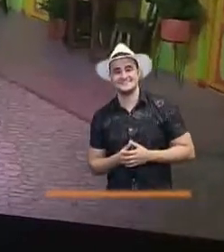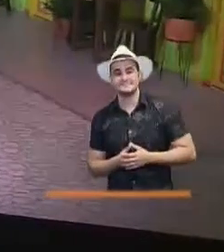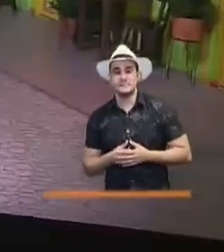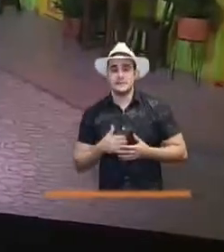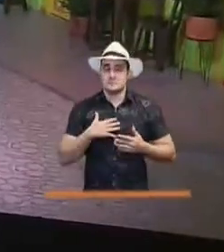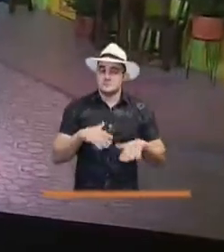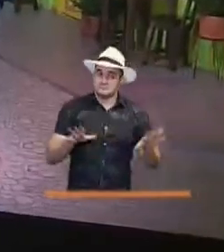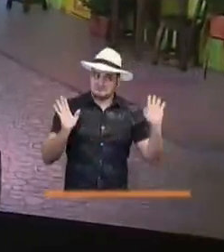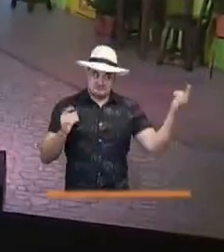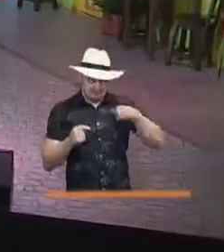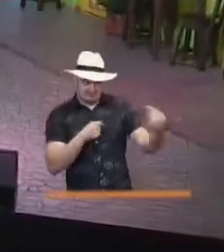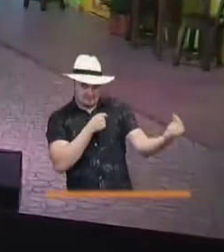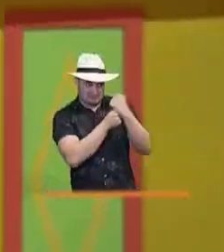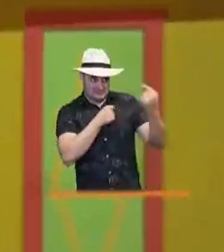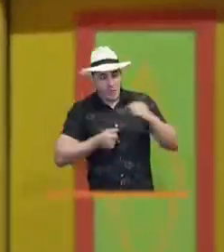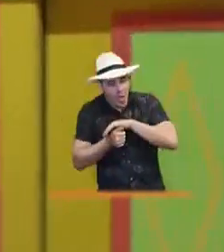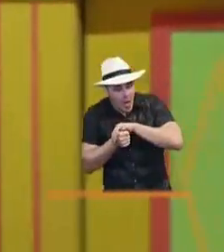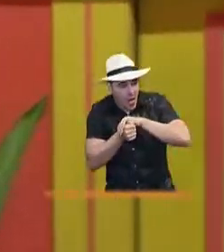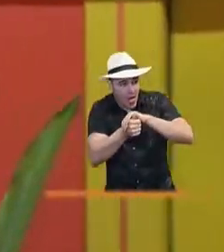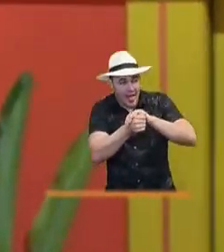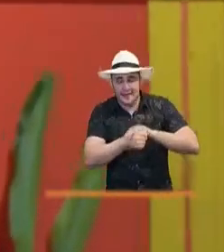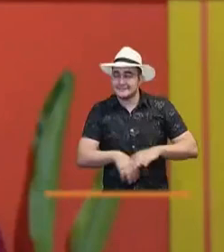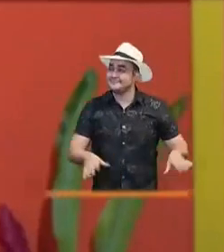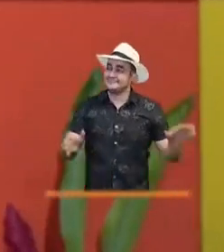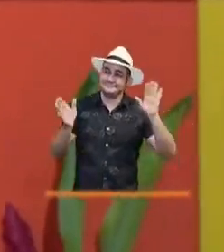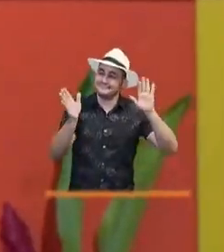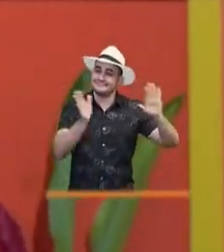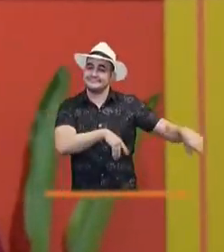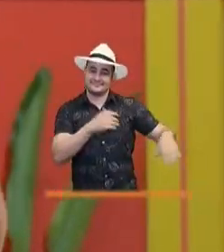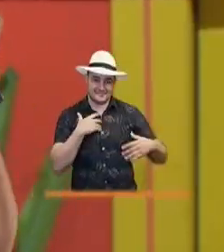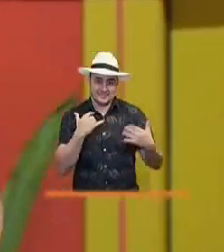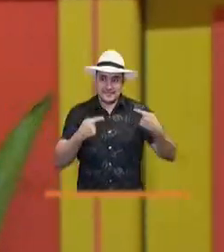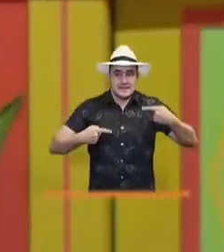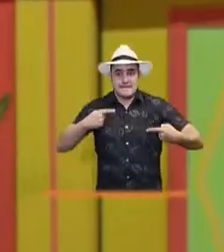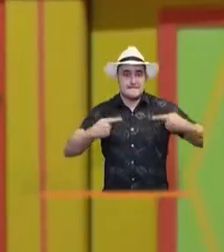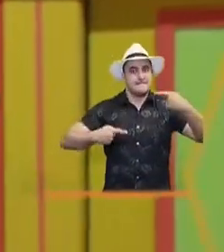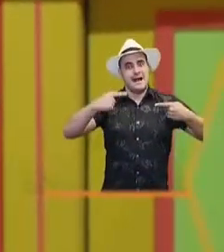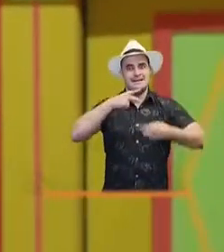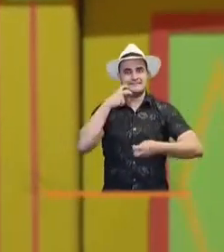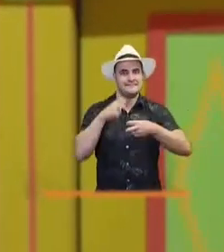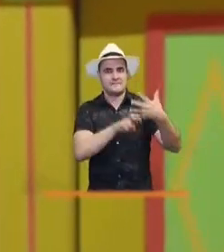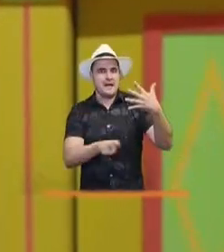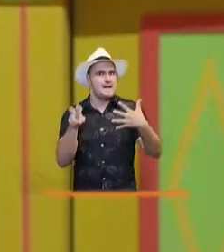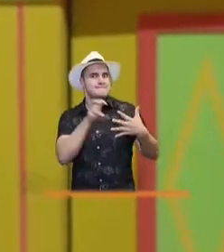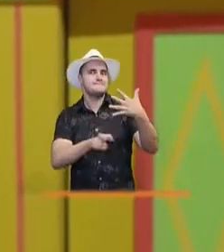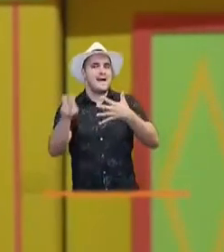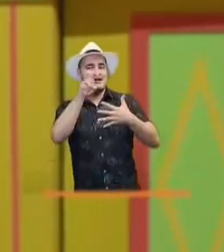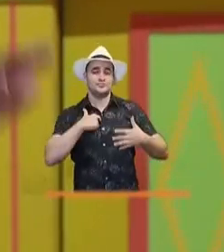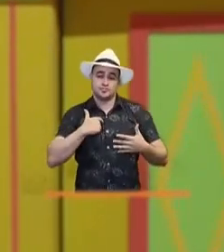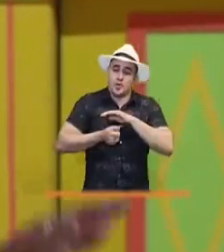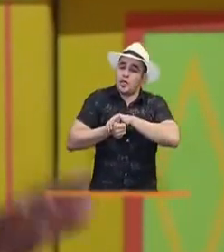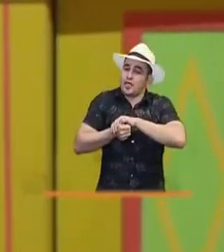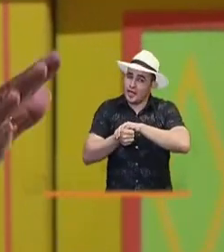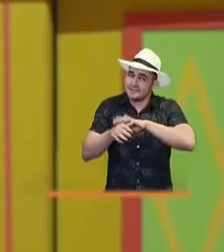Aquí al lado tiene al lento, ahora que está más duro. De pronto yo voy muy